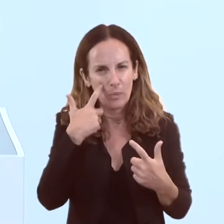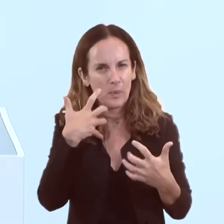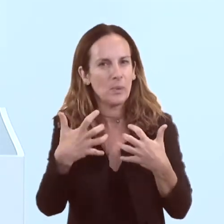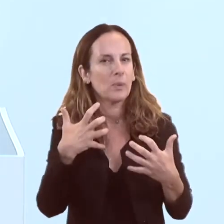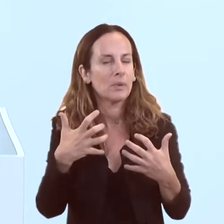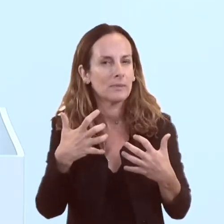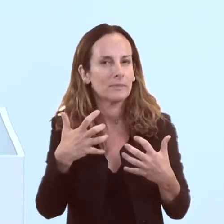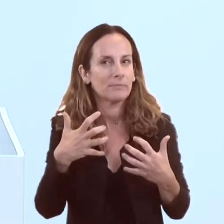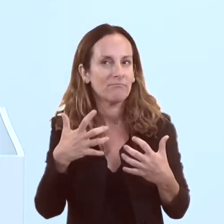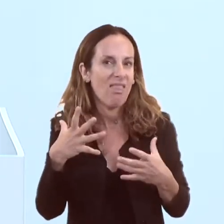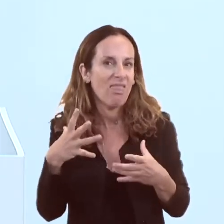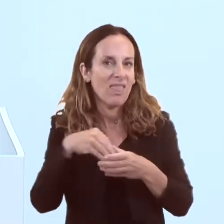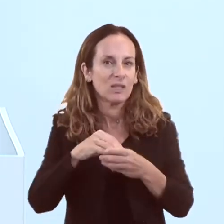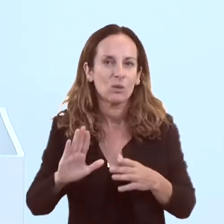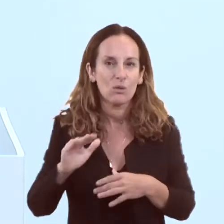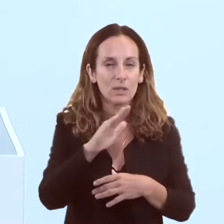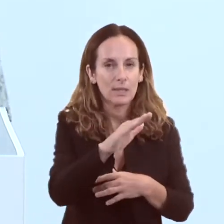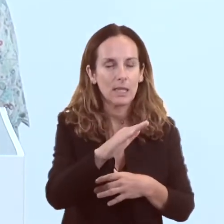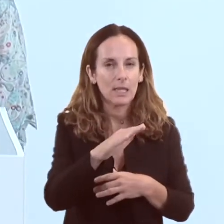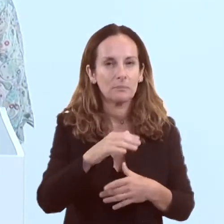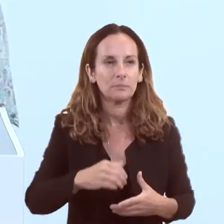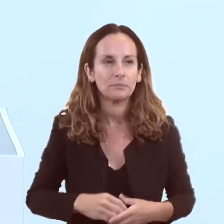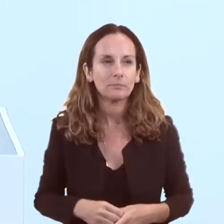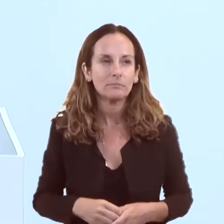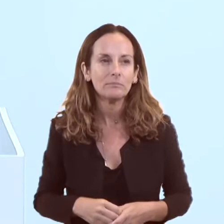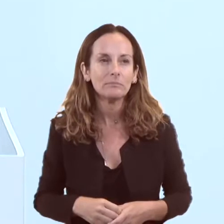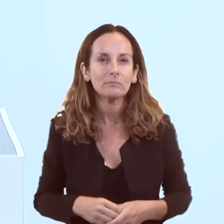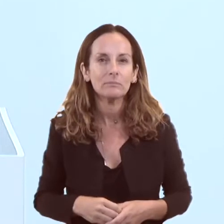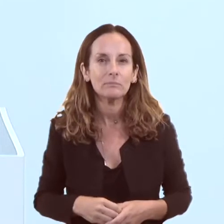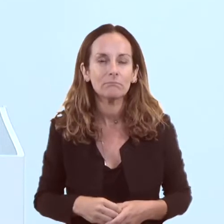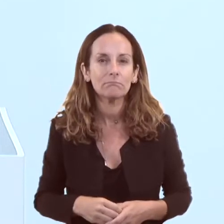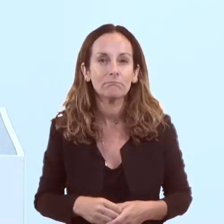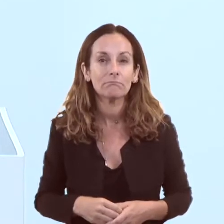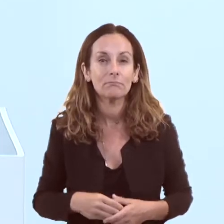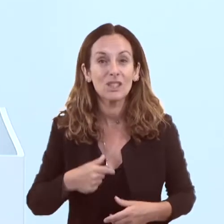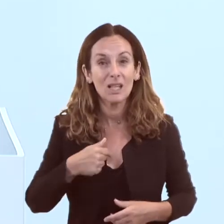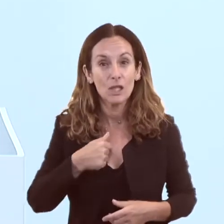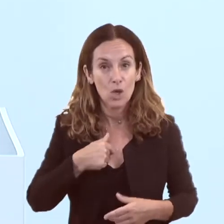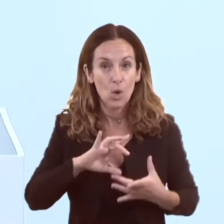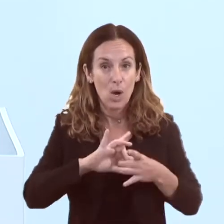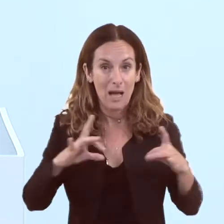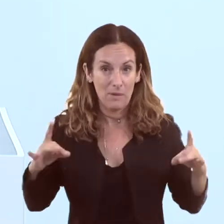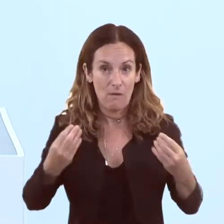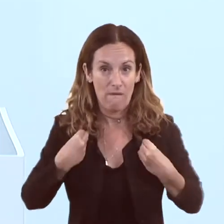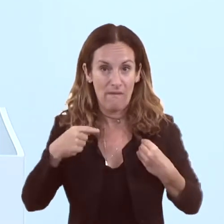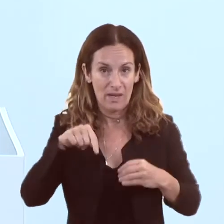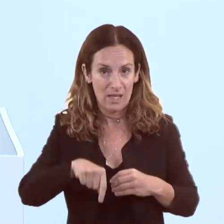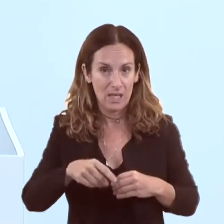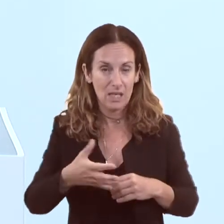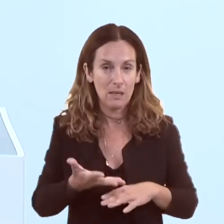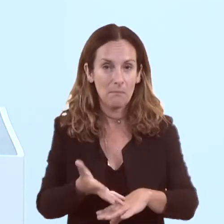la Serra y los amigos de La Isla me dicen que